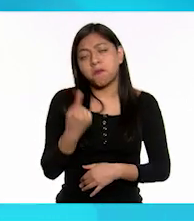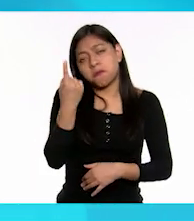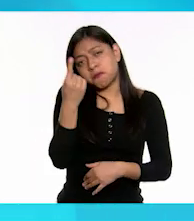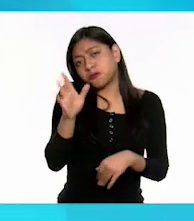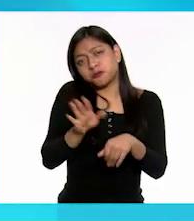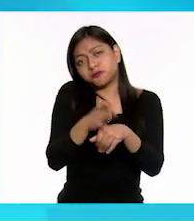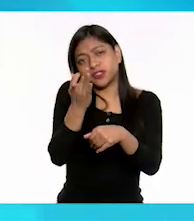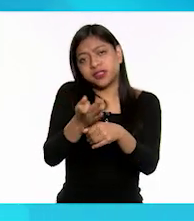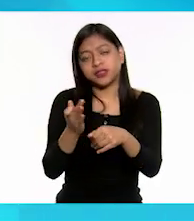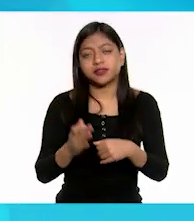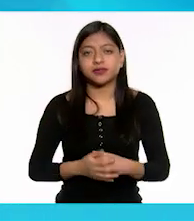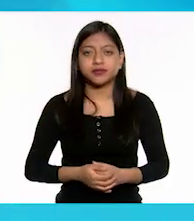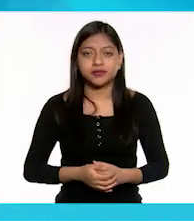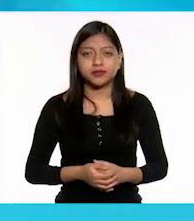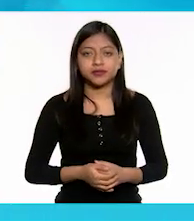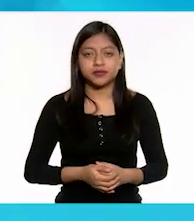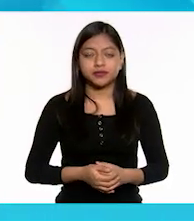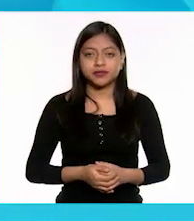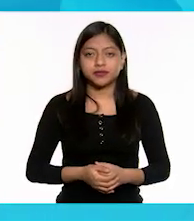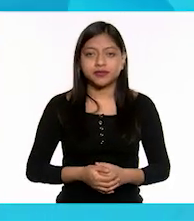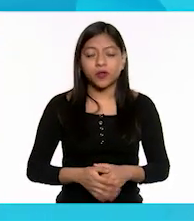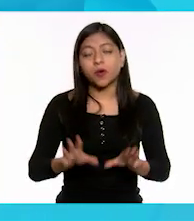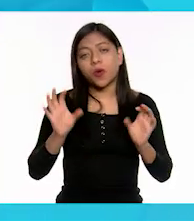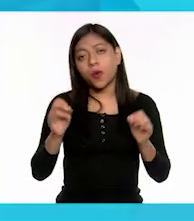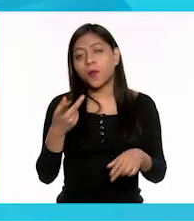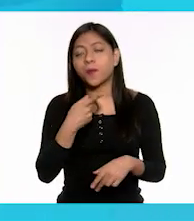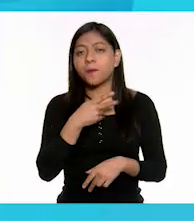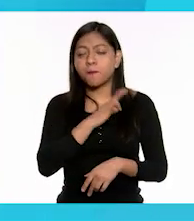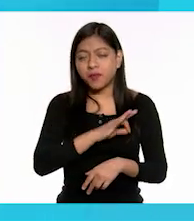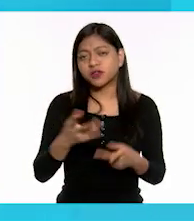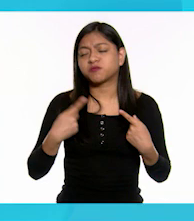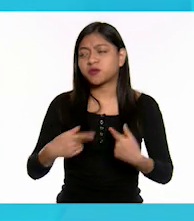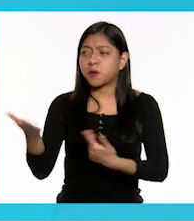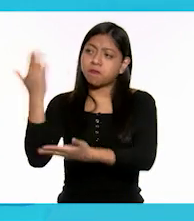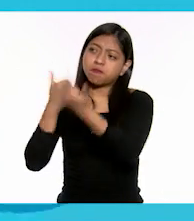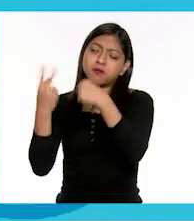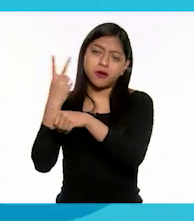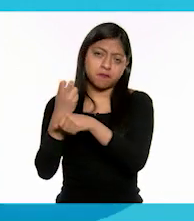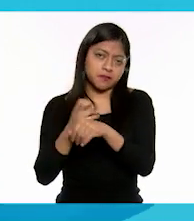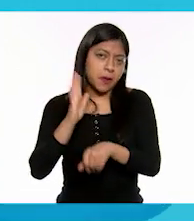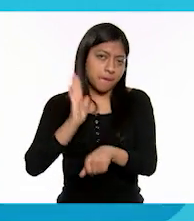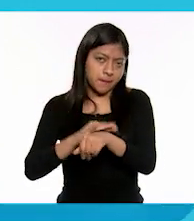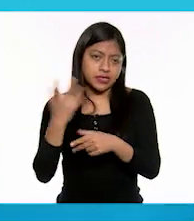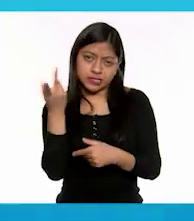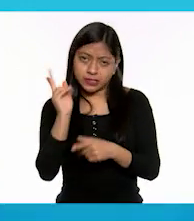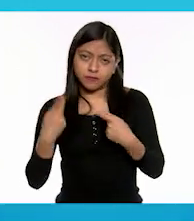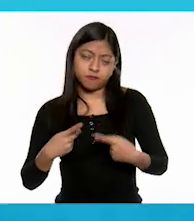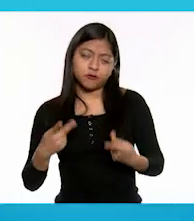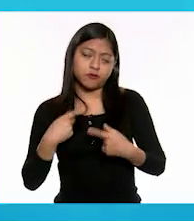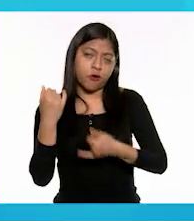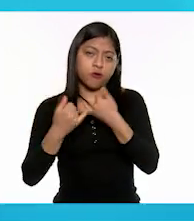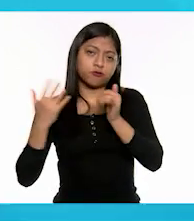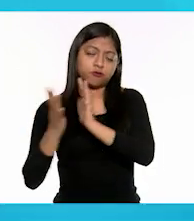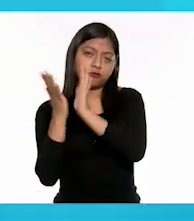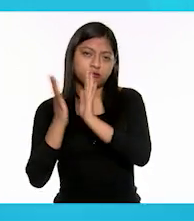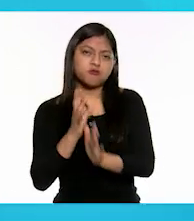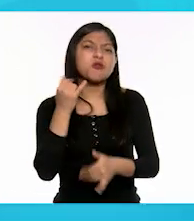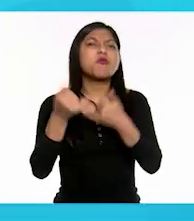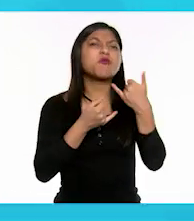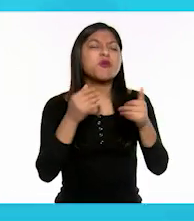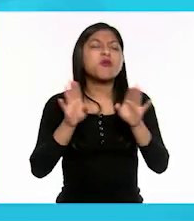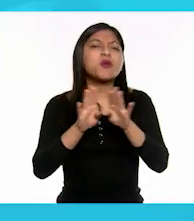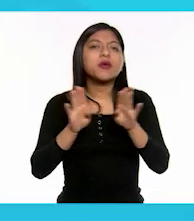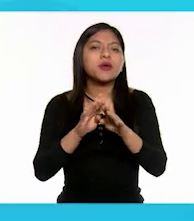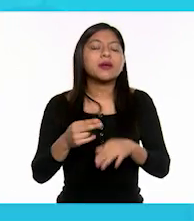uno en las variantes pueden ser más buenas que si dice cómo se juega